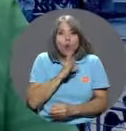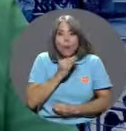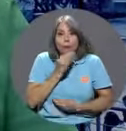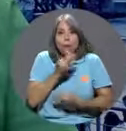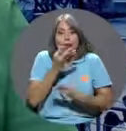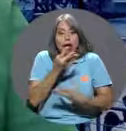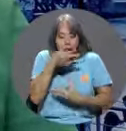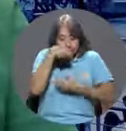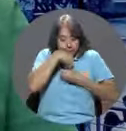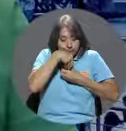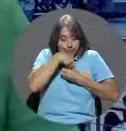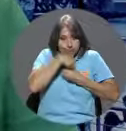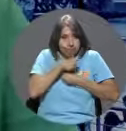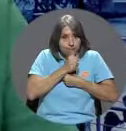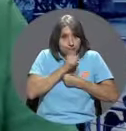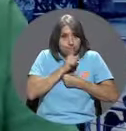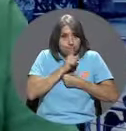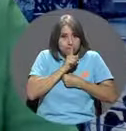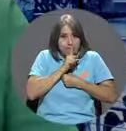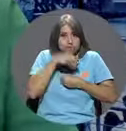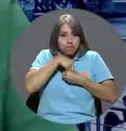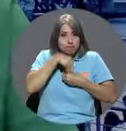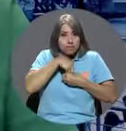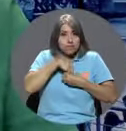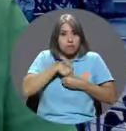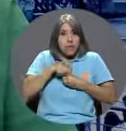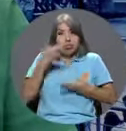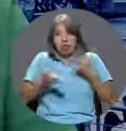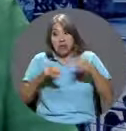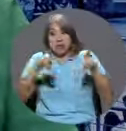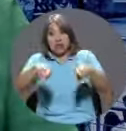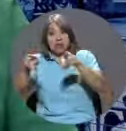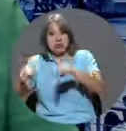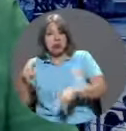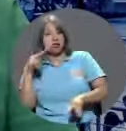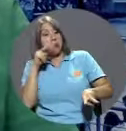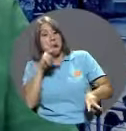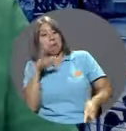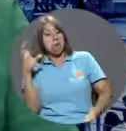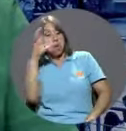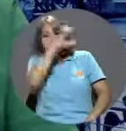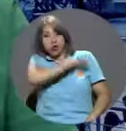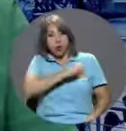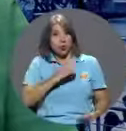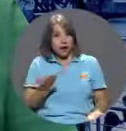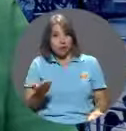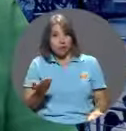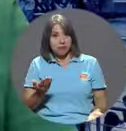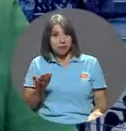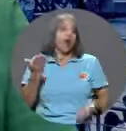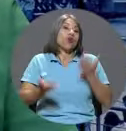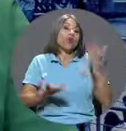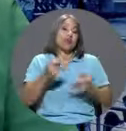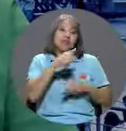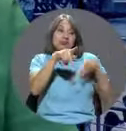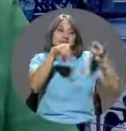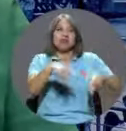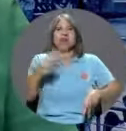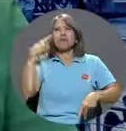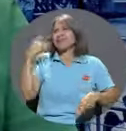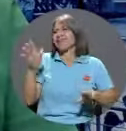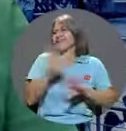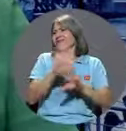tal vez eso no se nota. Y podría haber sido también una conducta de la persona que ya se siente como